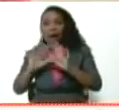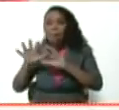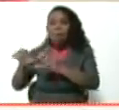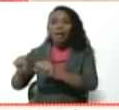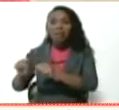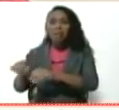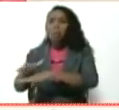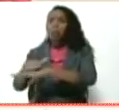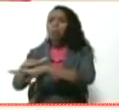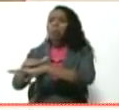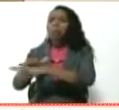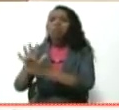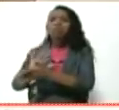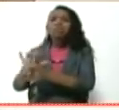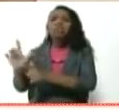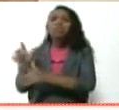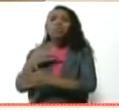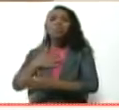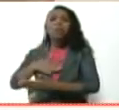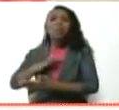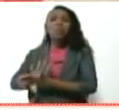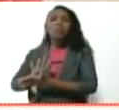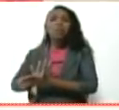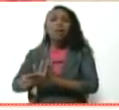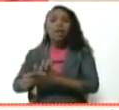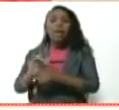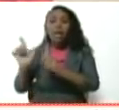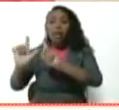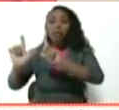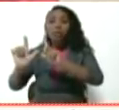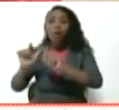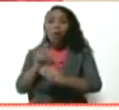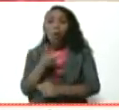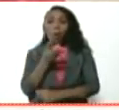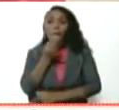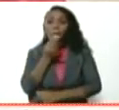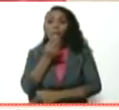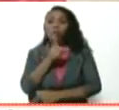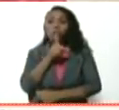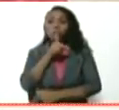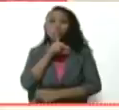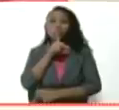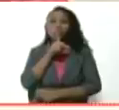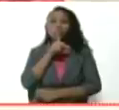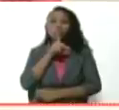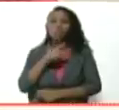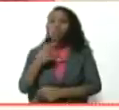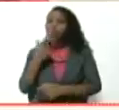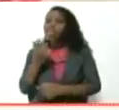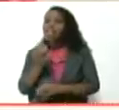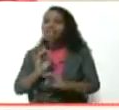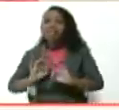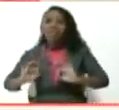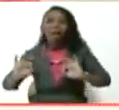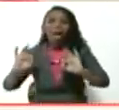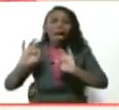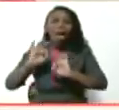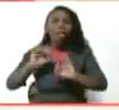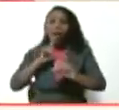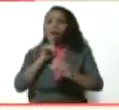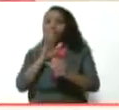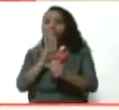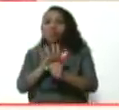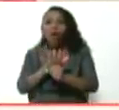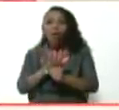perdona todo. Y los grandes medios, callados. Los grandes medios no dicen absolutamente nada. Tenemos que decirlo